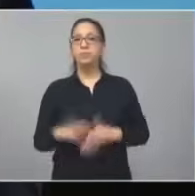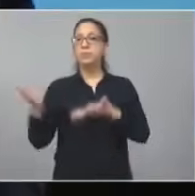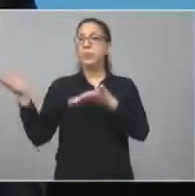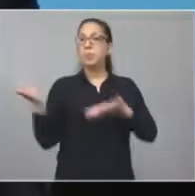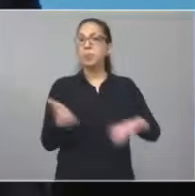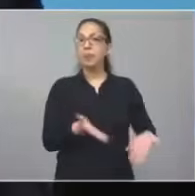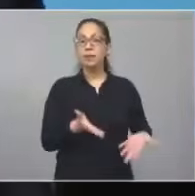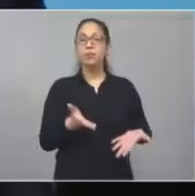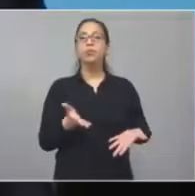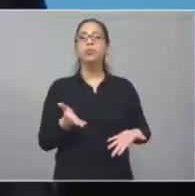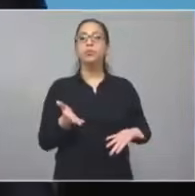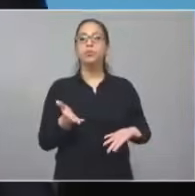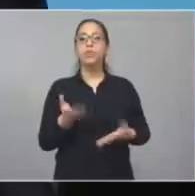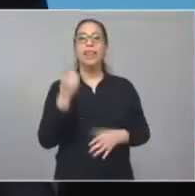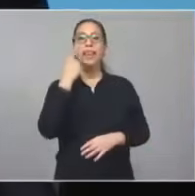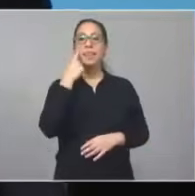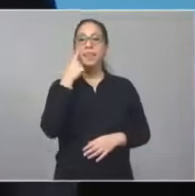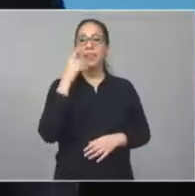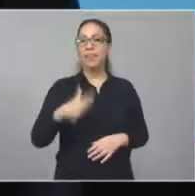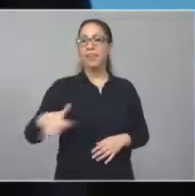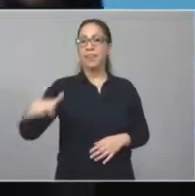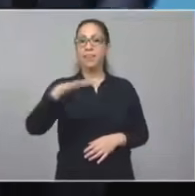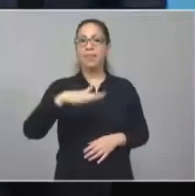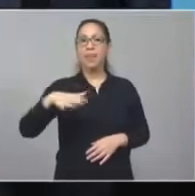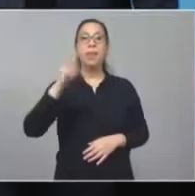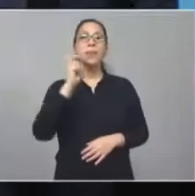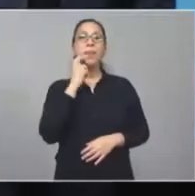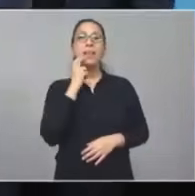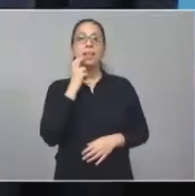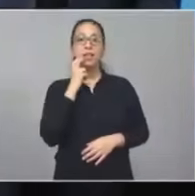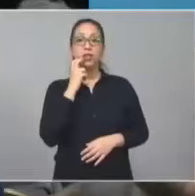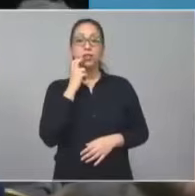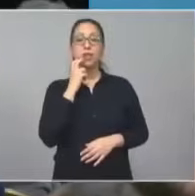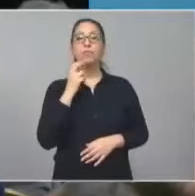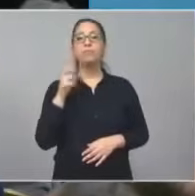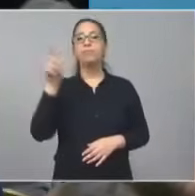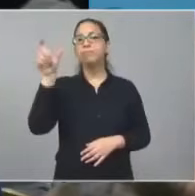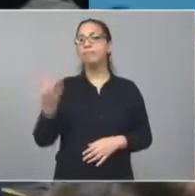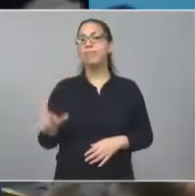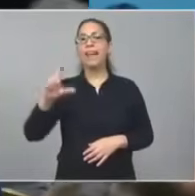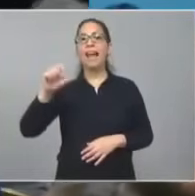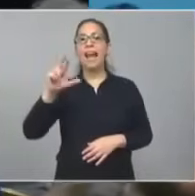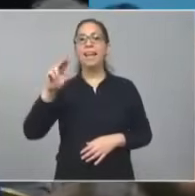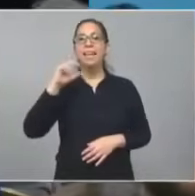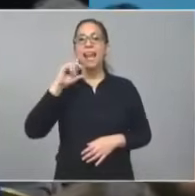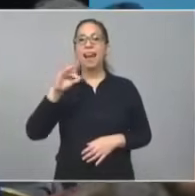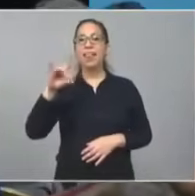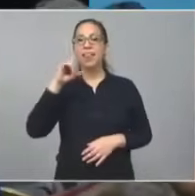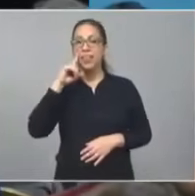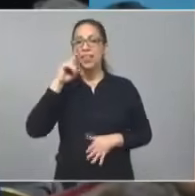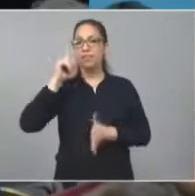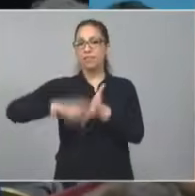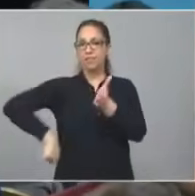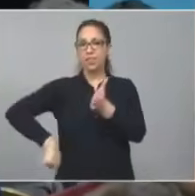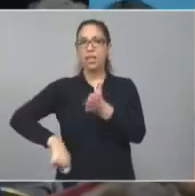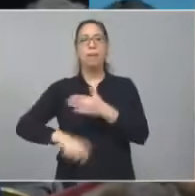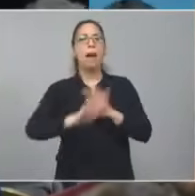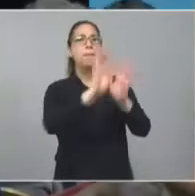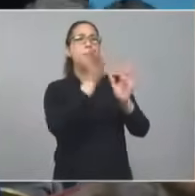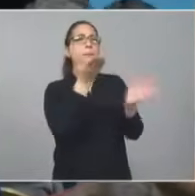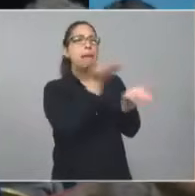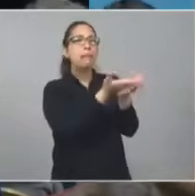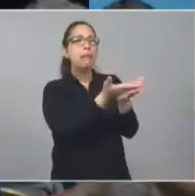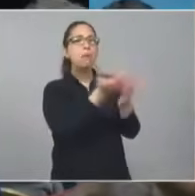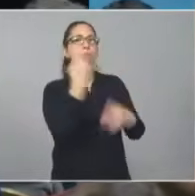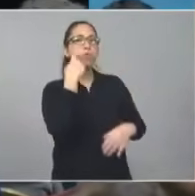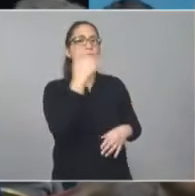Invitamos seguidamente al intendente de Berizzo, Fabián Gustavo Cagliardi. Y le vamos pidiendo, por favor,